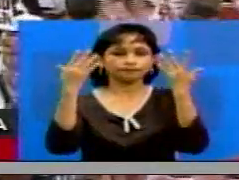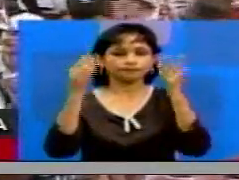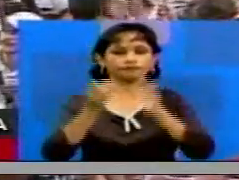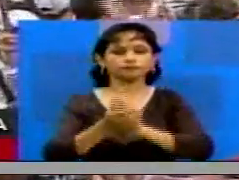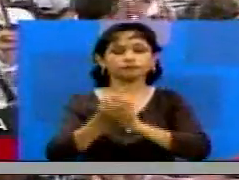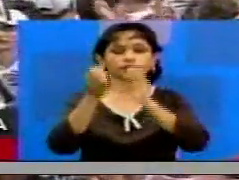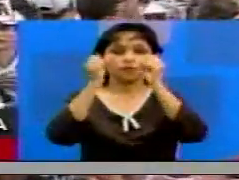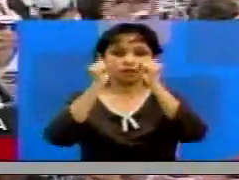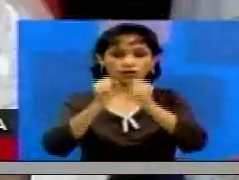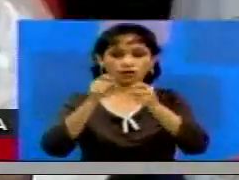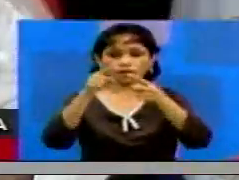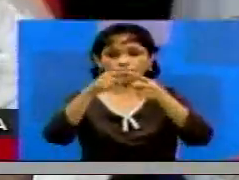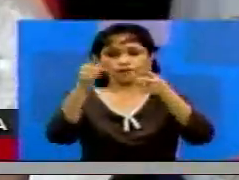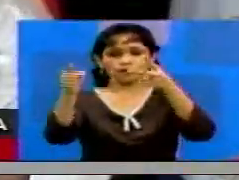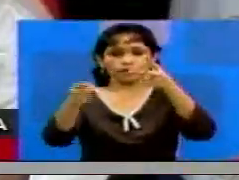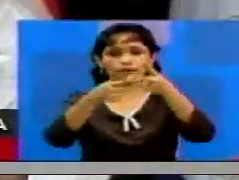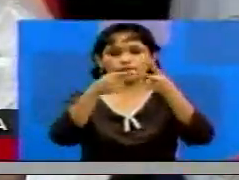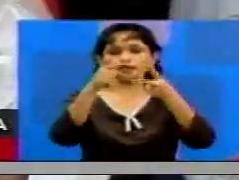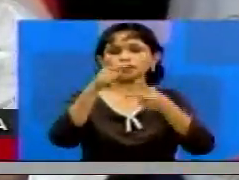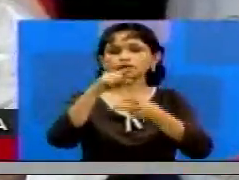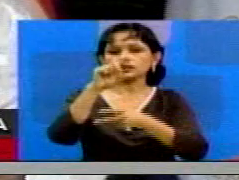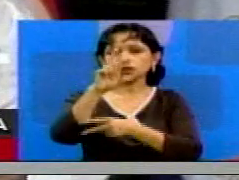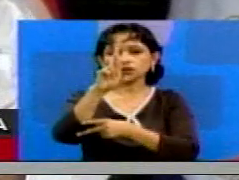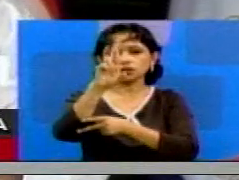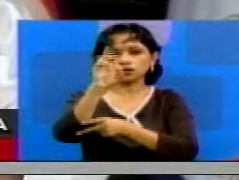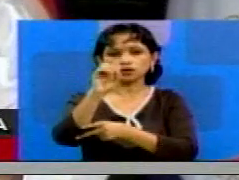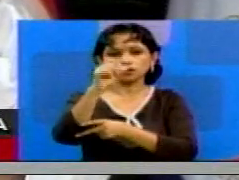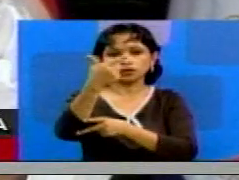El compañero Roger Duarte Bonilla.